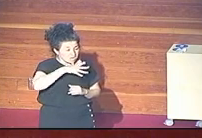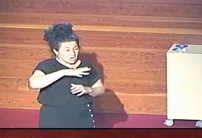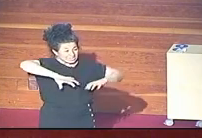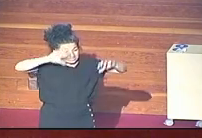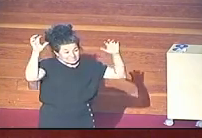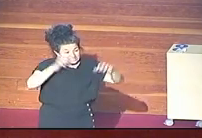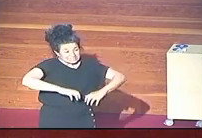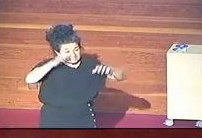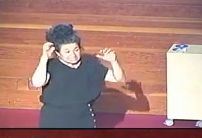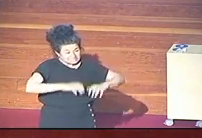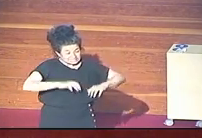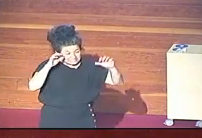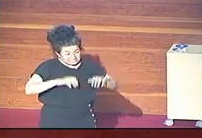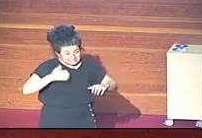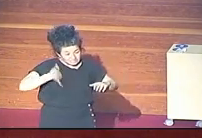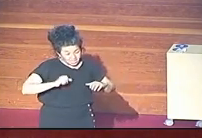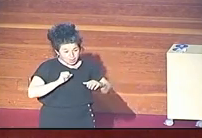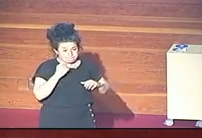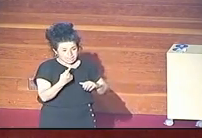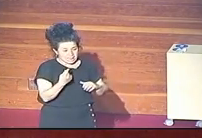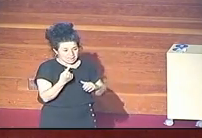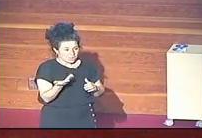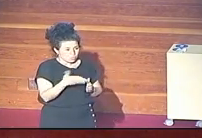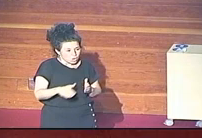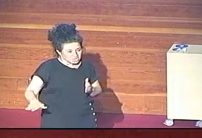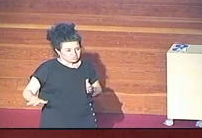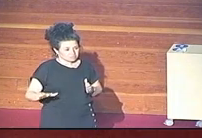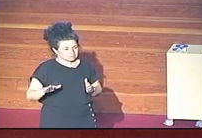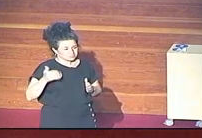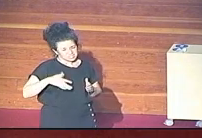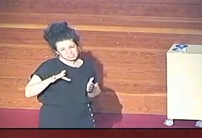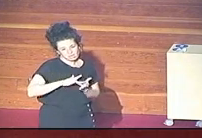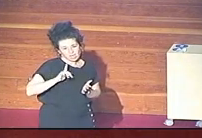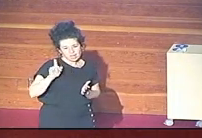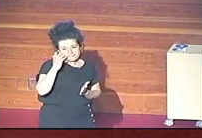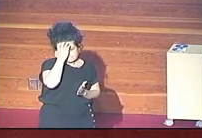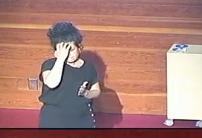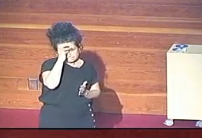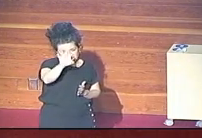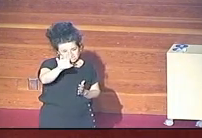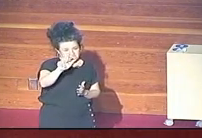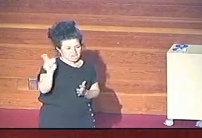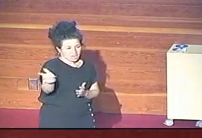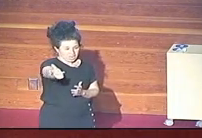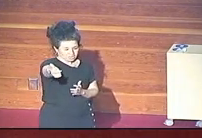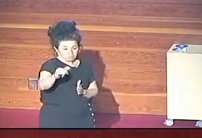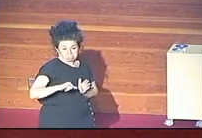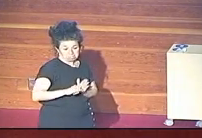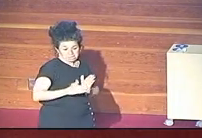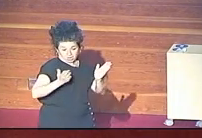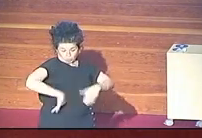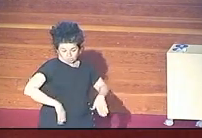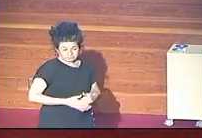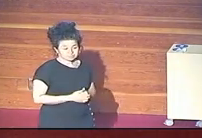van mil muertos pero es que nos pilla lejos y no nos está tocando en la puerta de nuestra casa que es lo que nos pasó